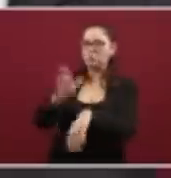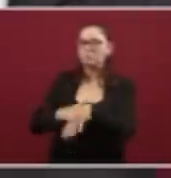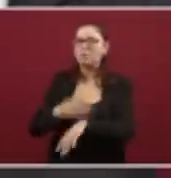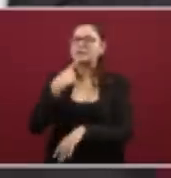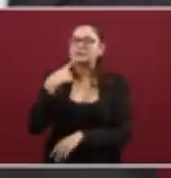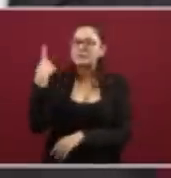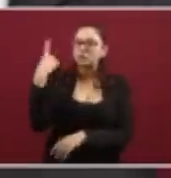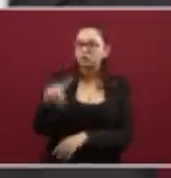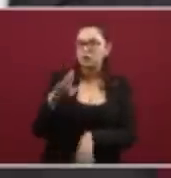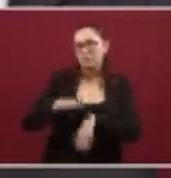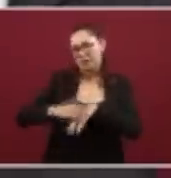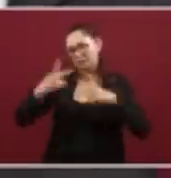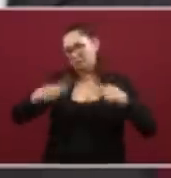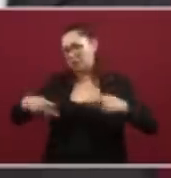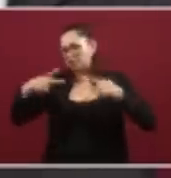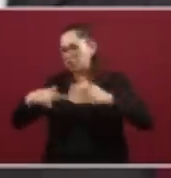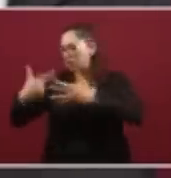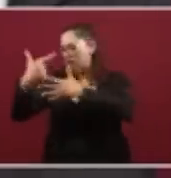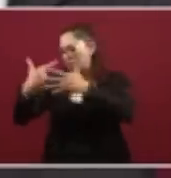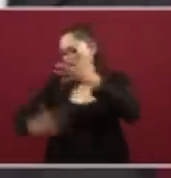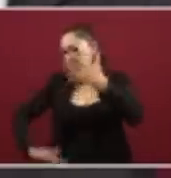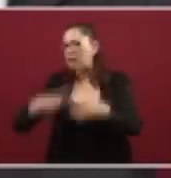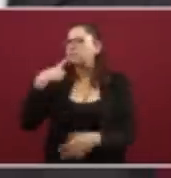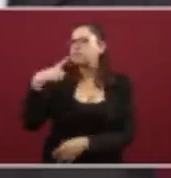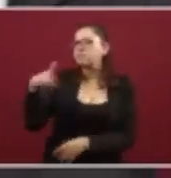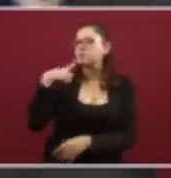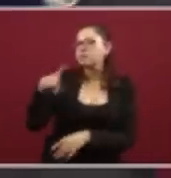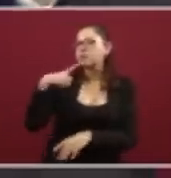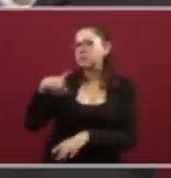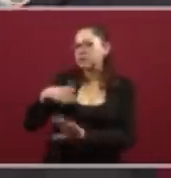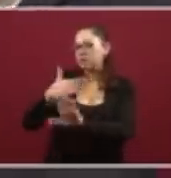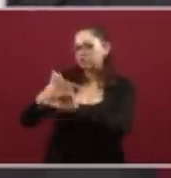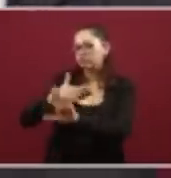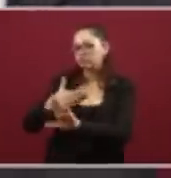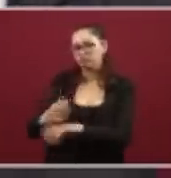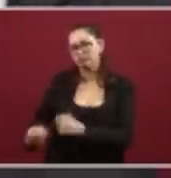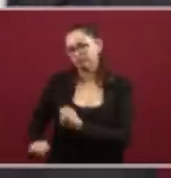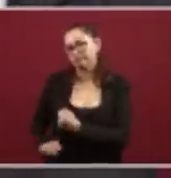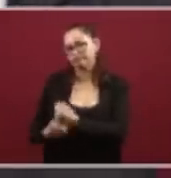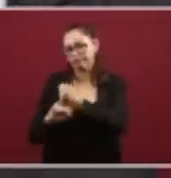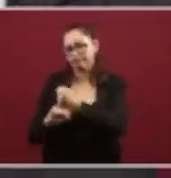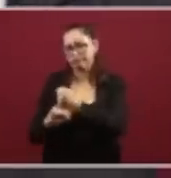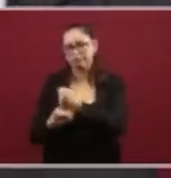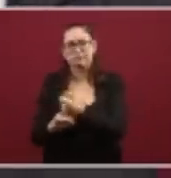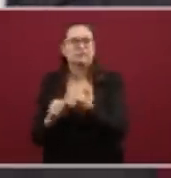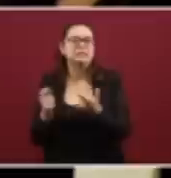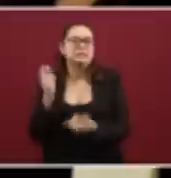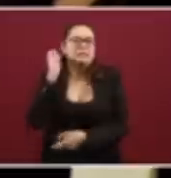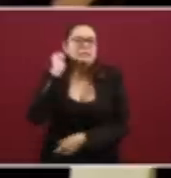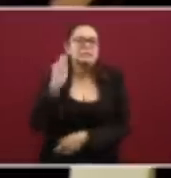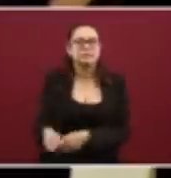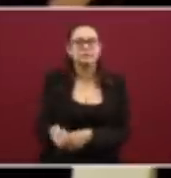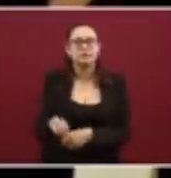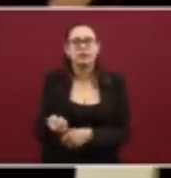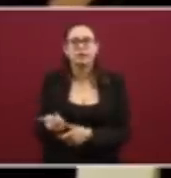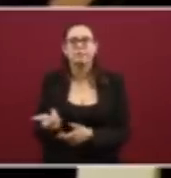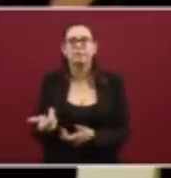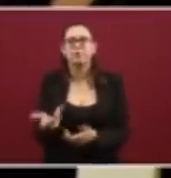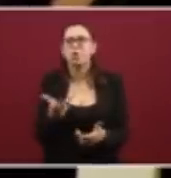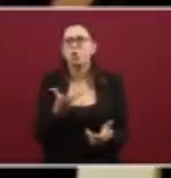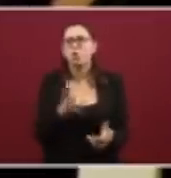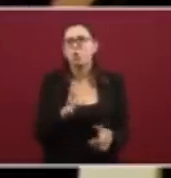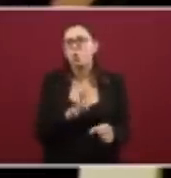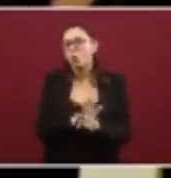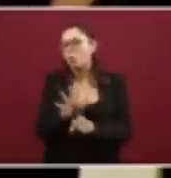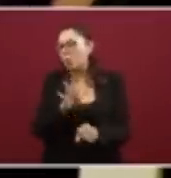refiero al número de personas y reforzarla desde luego reforzarla significa buscar cuáles son las